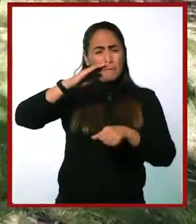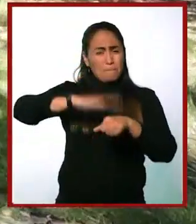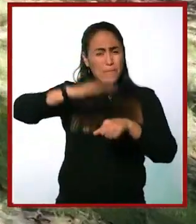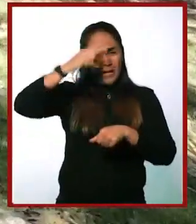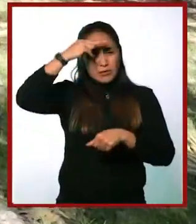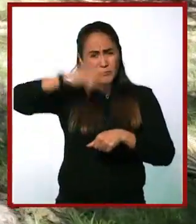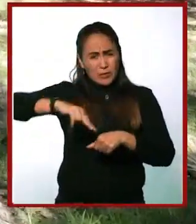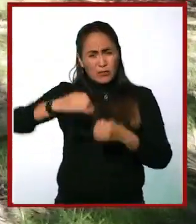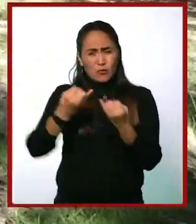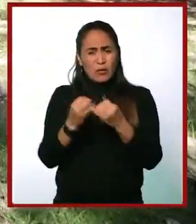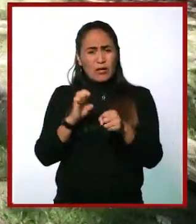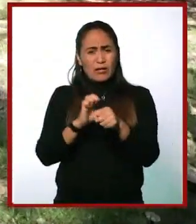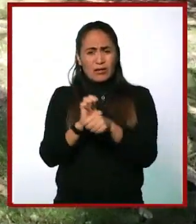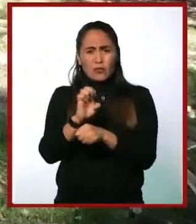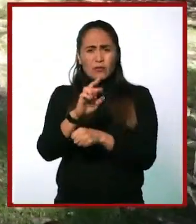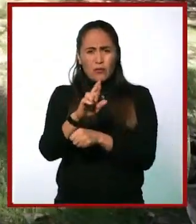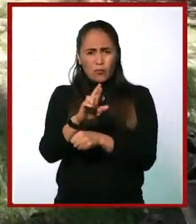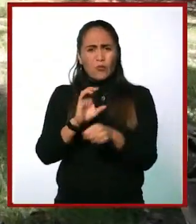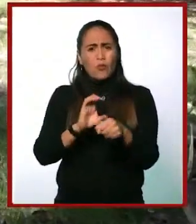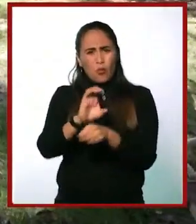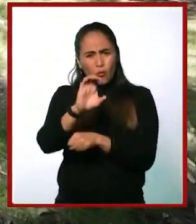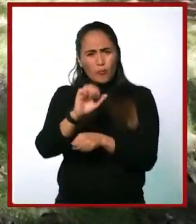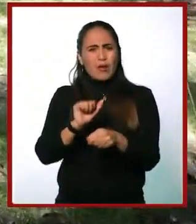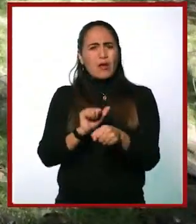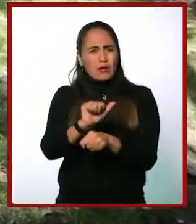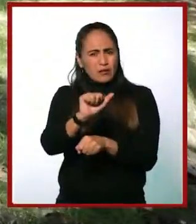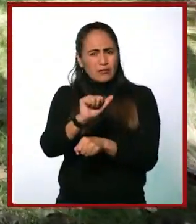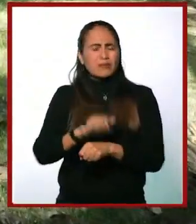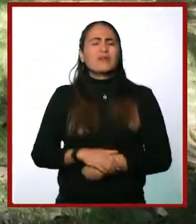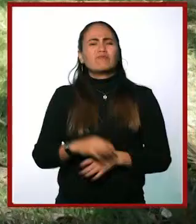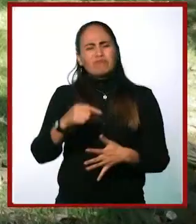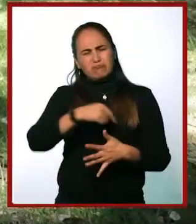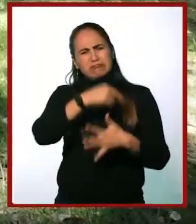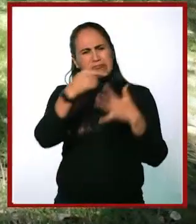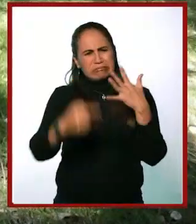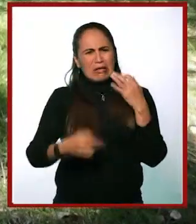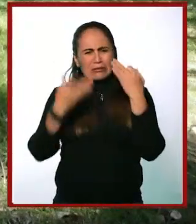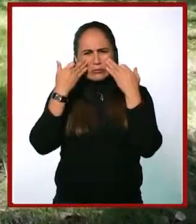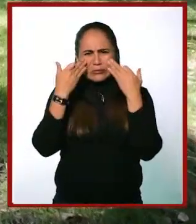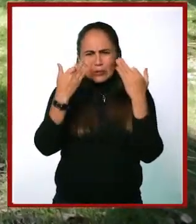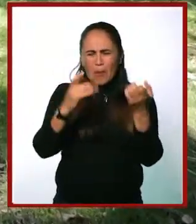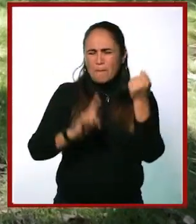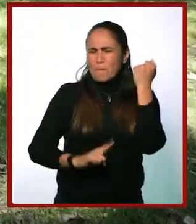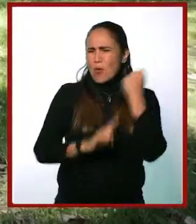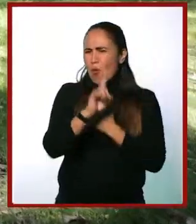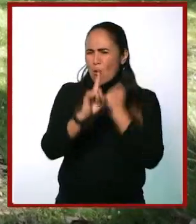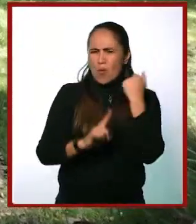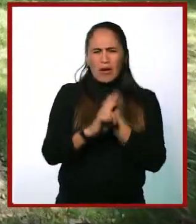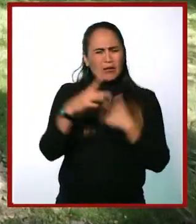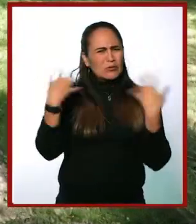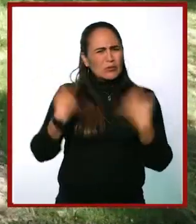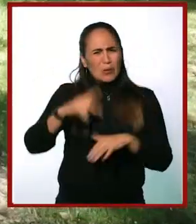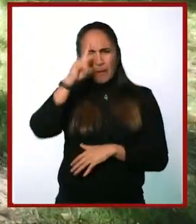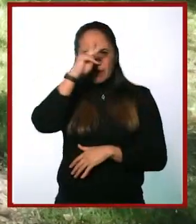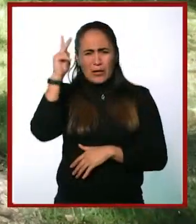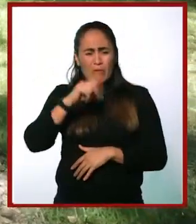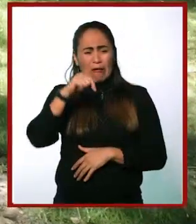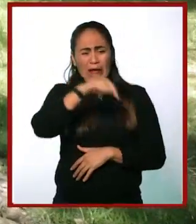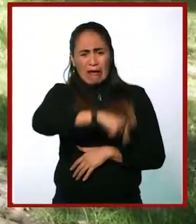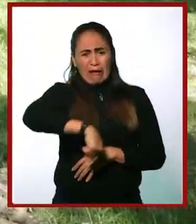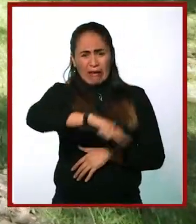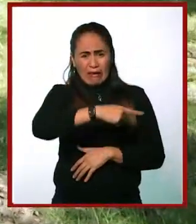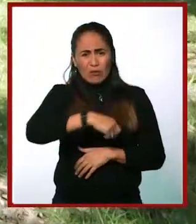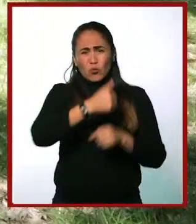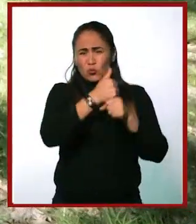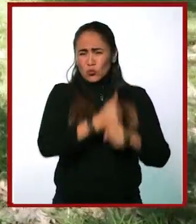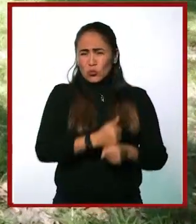México, junto a otros países como Ecuador, Colombia y Argentina, evidencia una crisis que afecta de manera injusta y desigual a los grupos